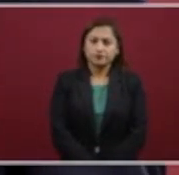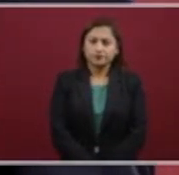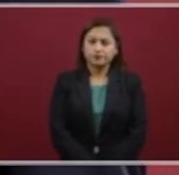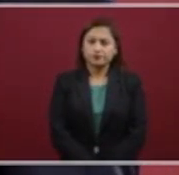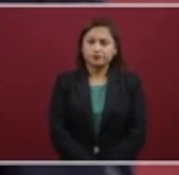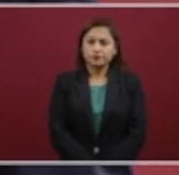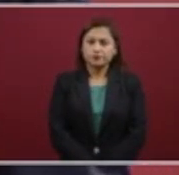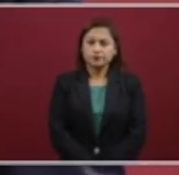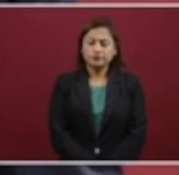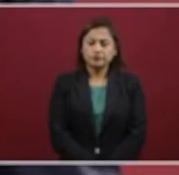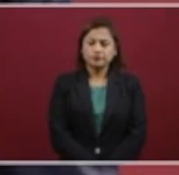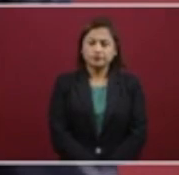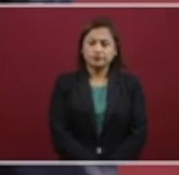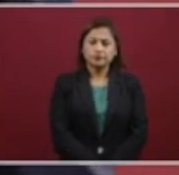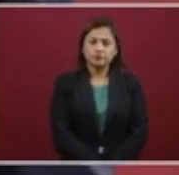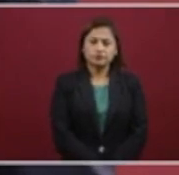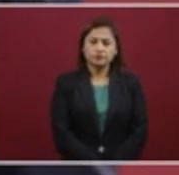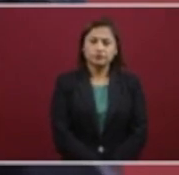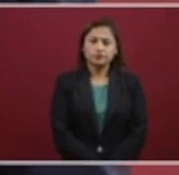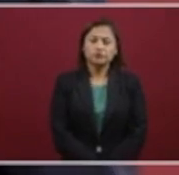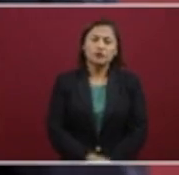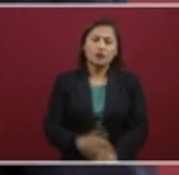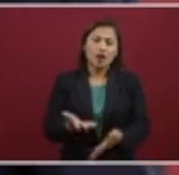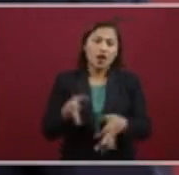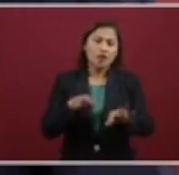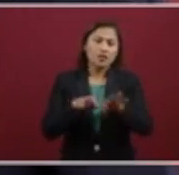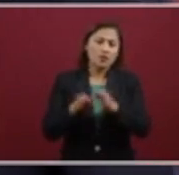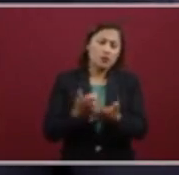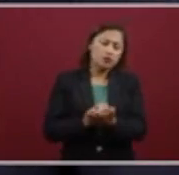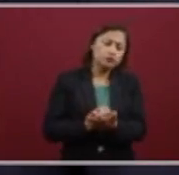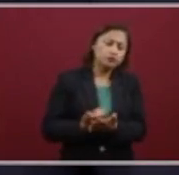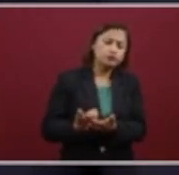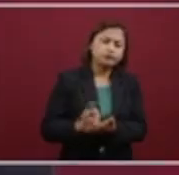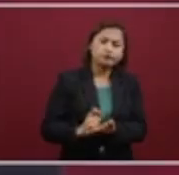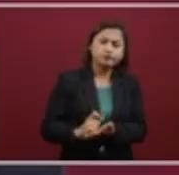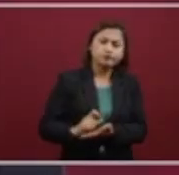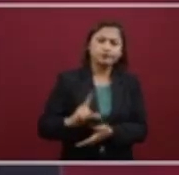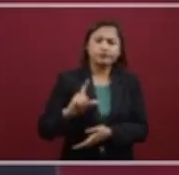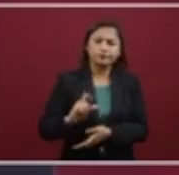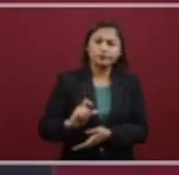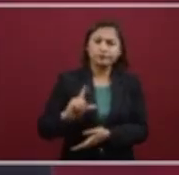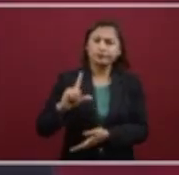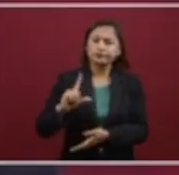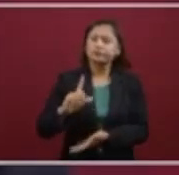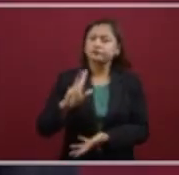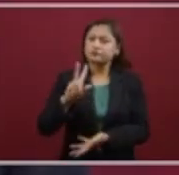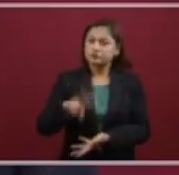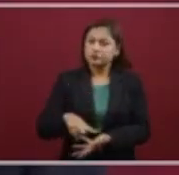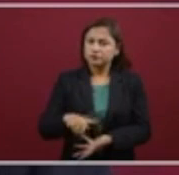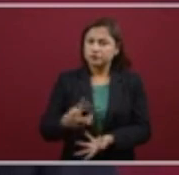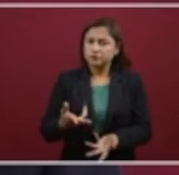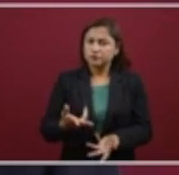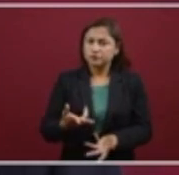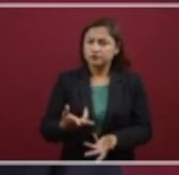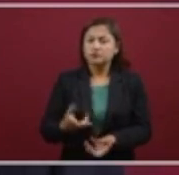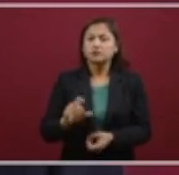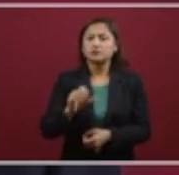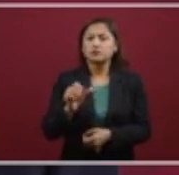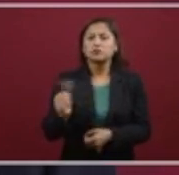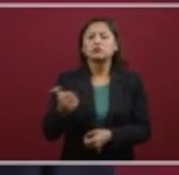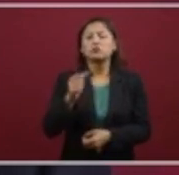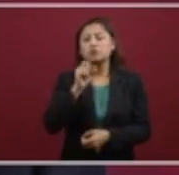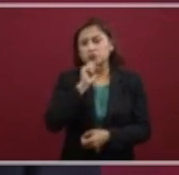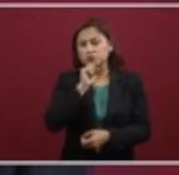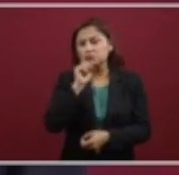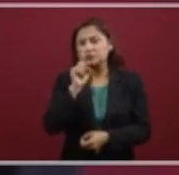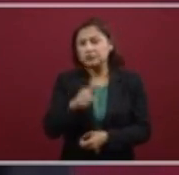está aumentando el salario en términos reales. Está aumentando el consumo en